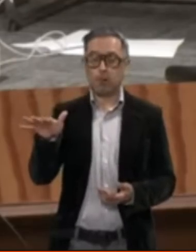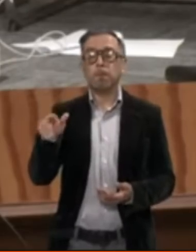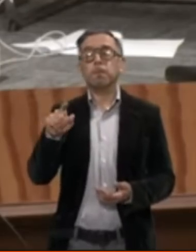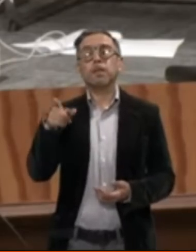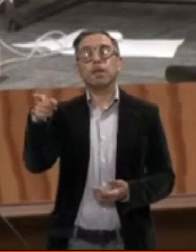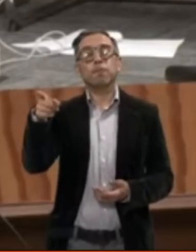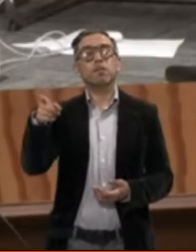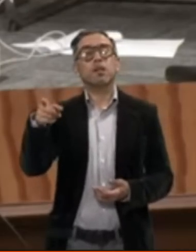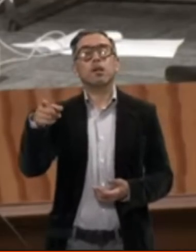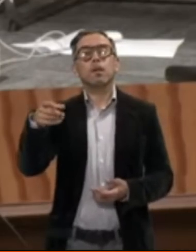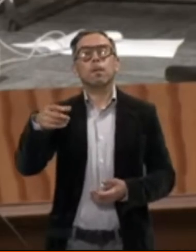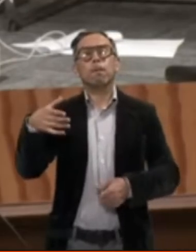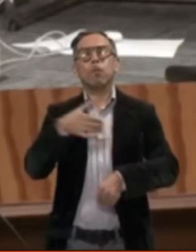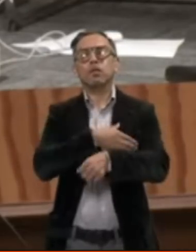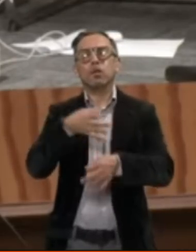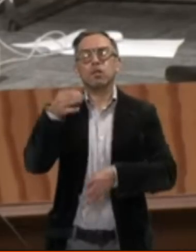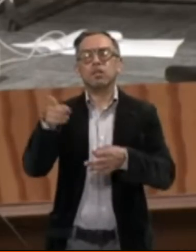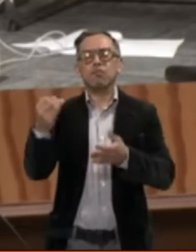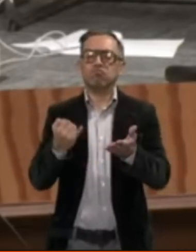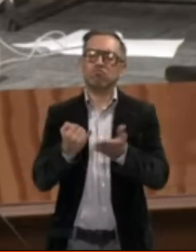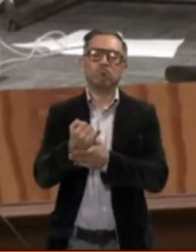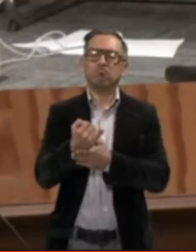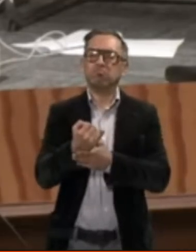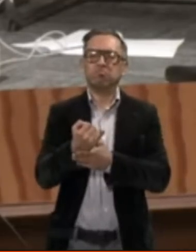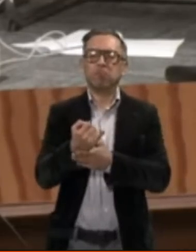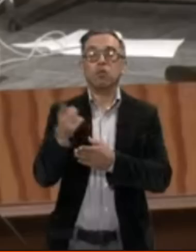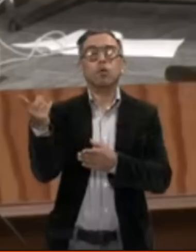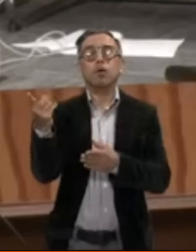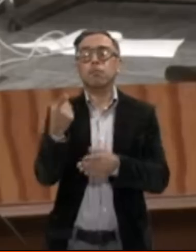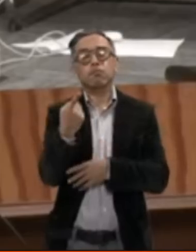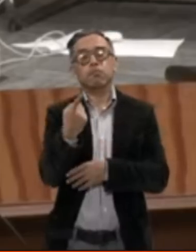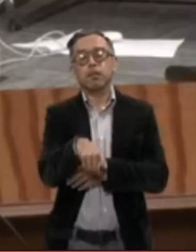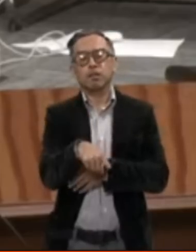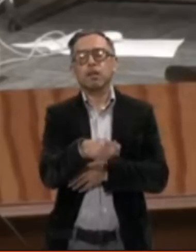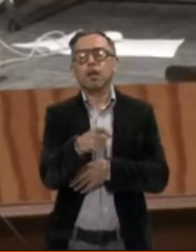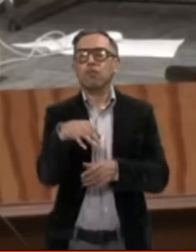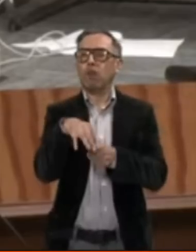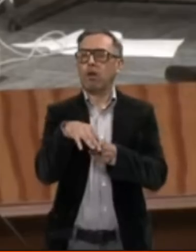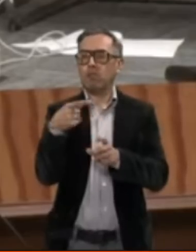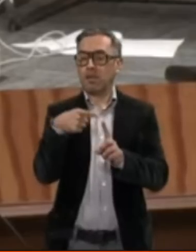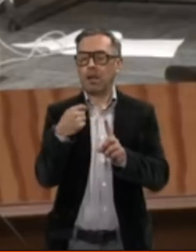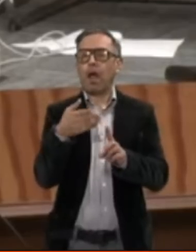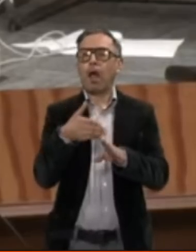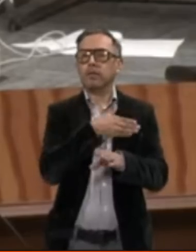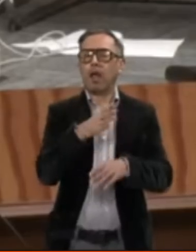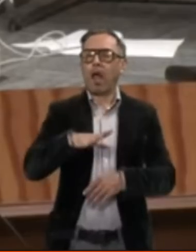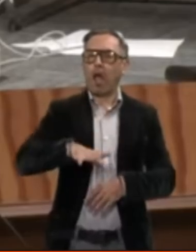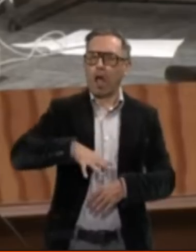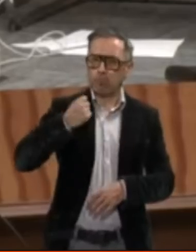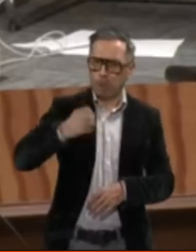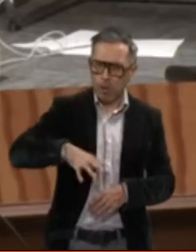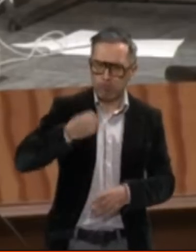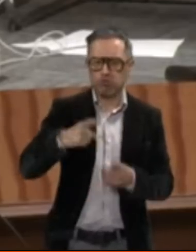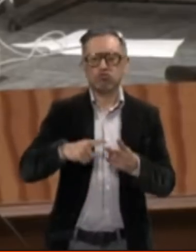Poder Judicial. La decisión era votar por los abusos, por la soberbia y